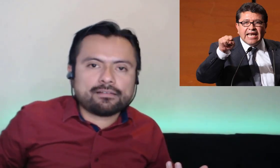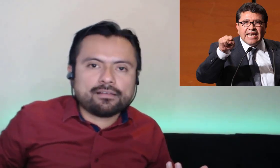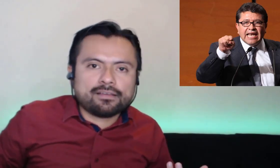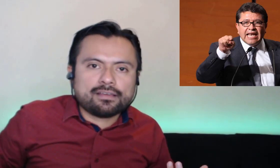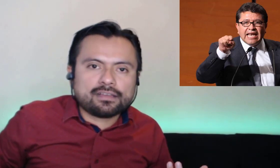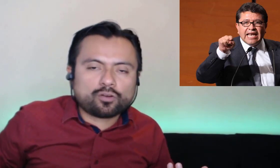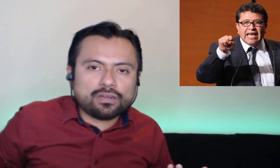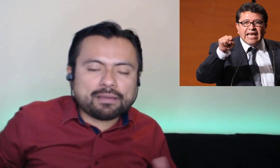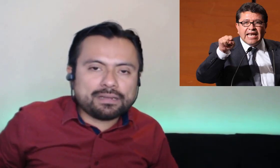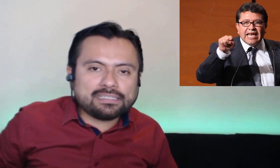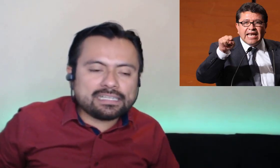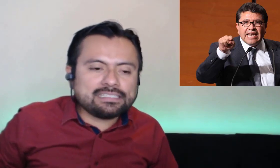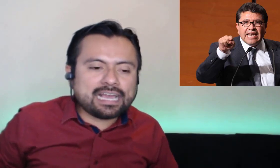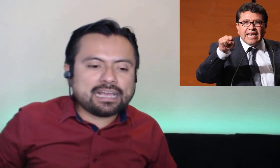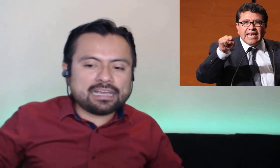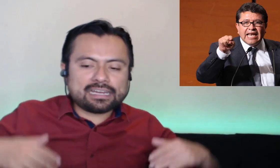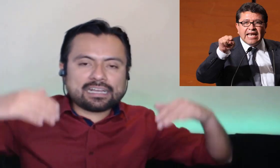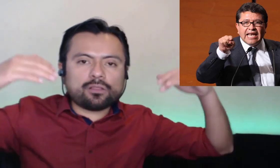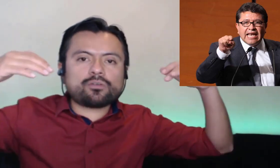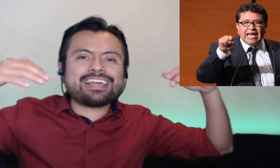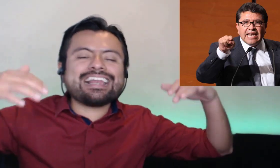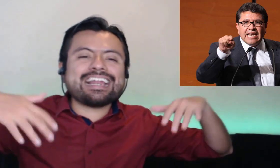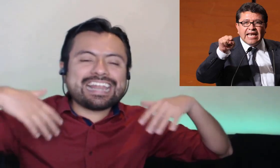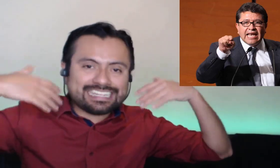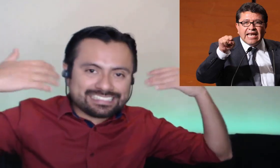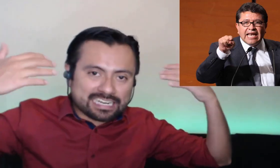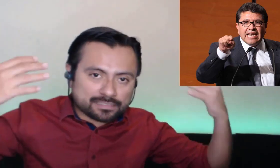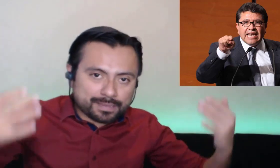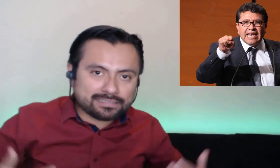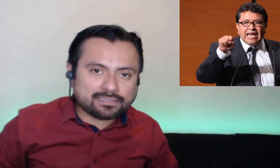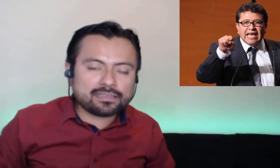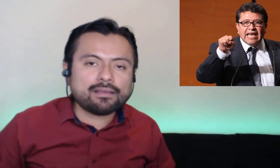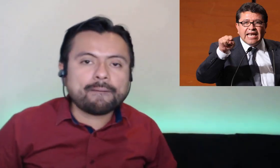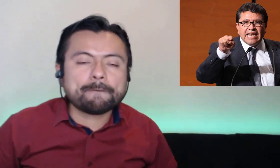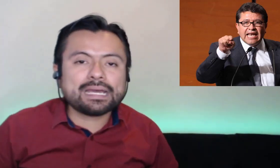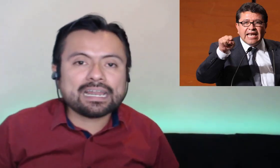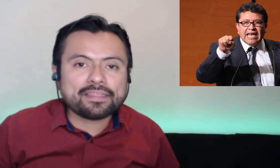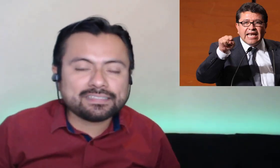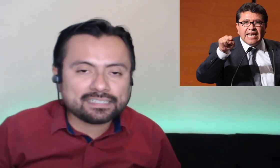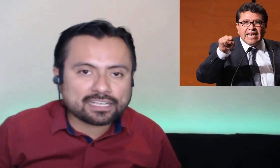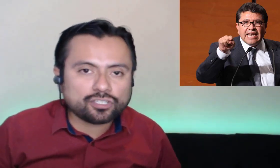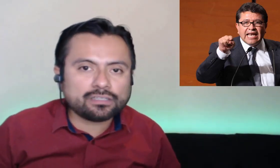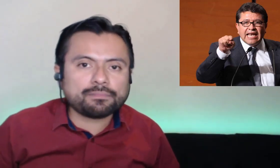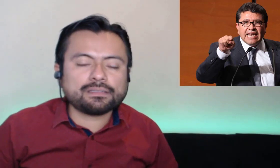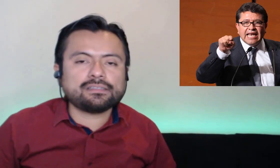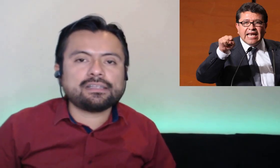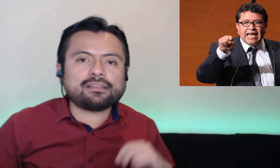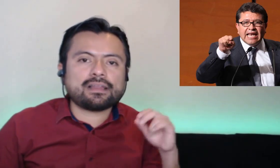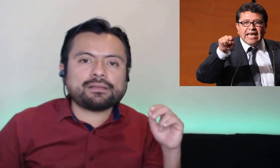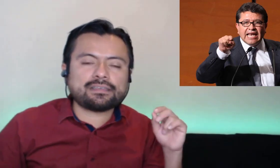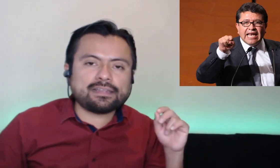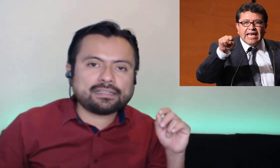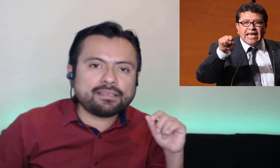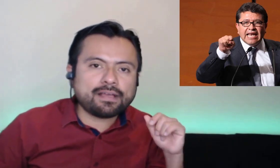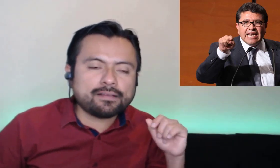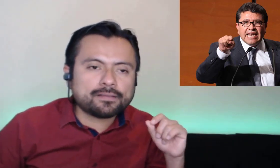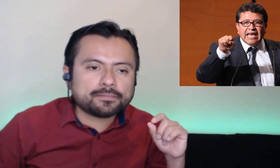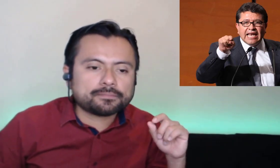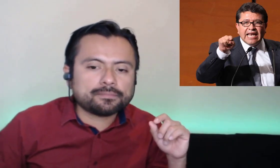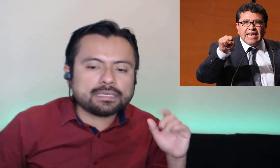quedar con la presidencia ricardo monreal lanzan las bases para la designación del presidente de la mesa